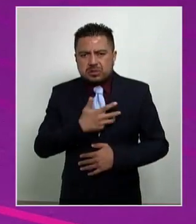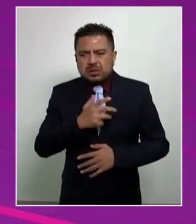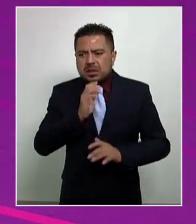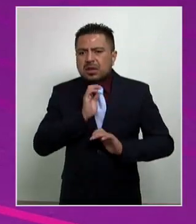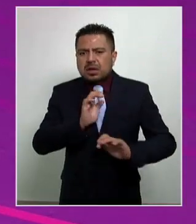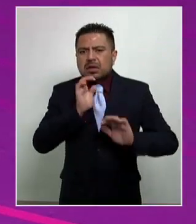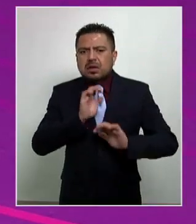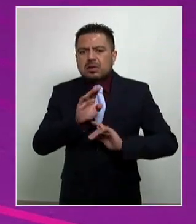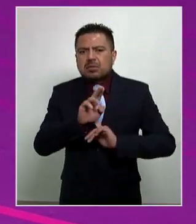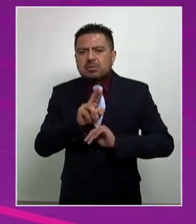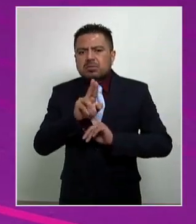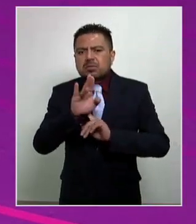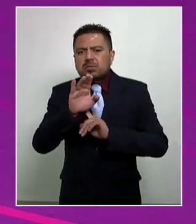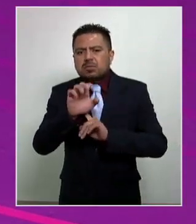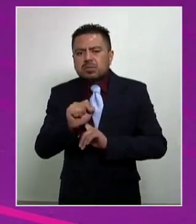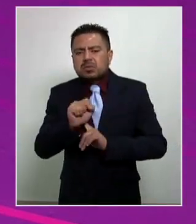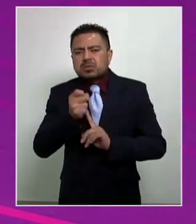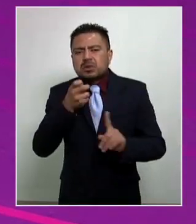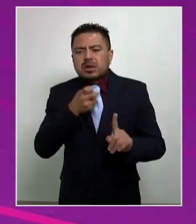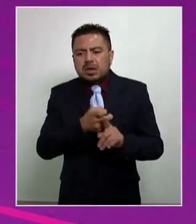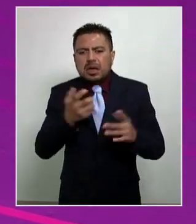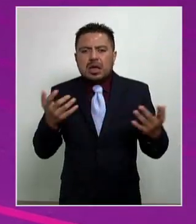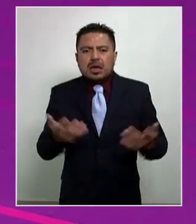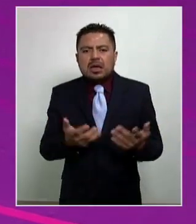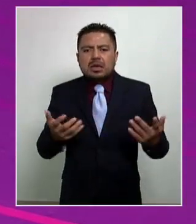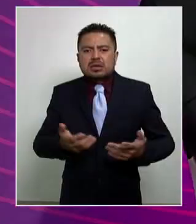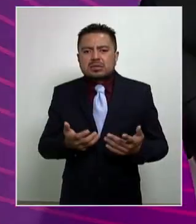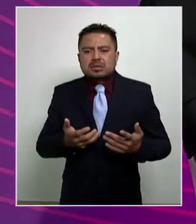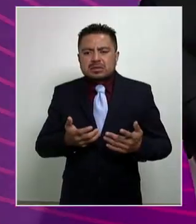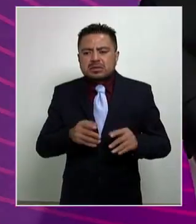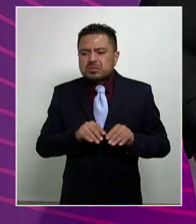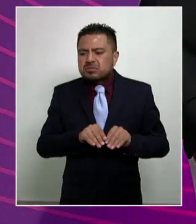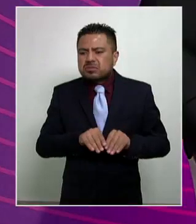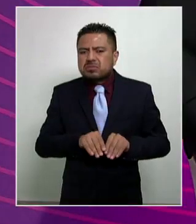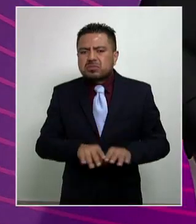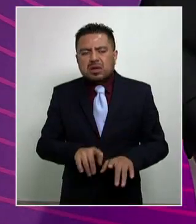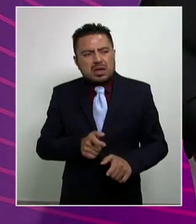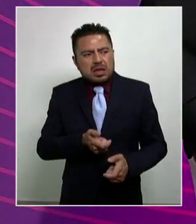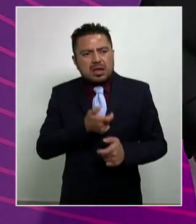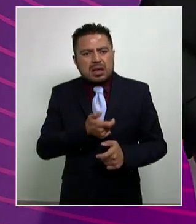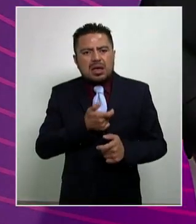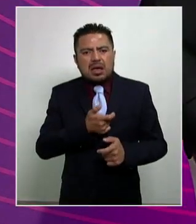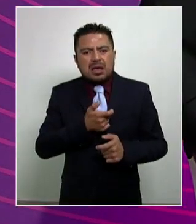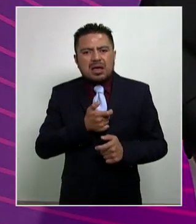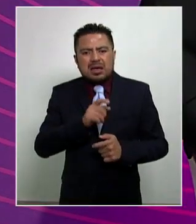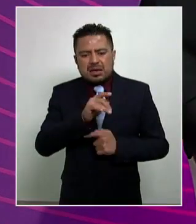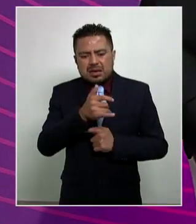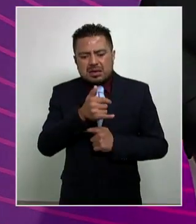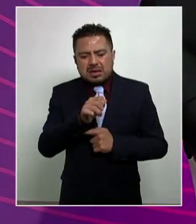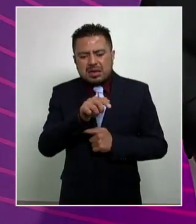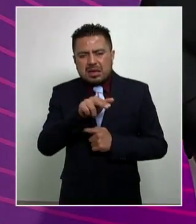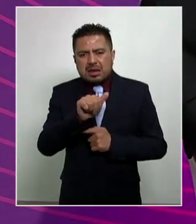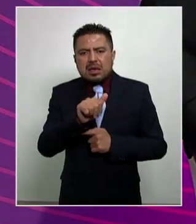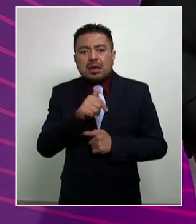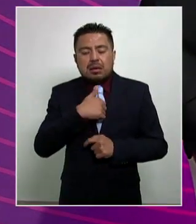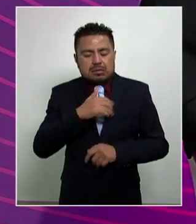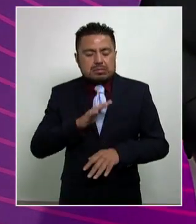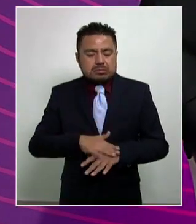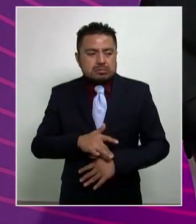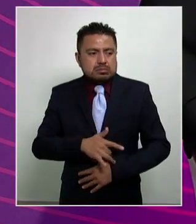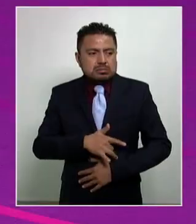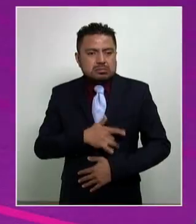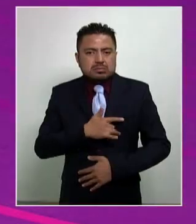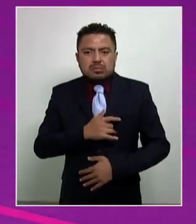mi blues y eso hace reírse las hienas. Para mí fue tan fuerte que